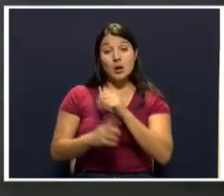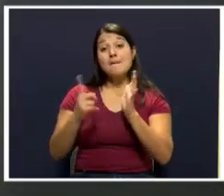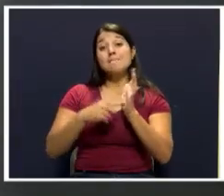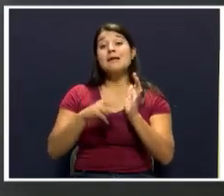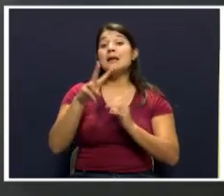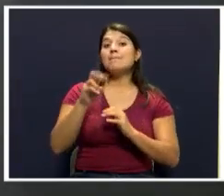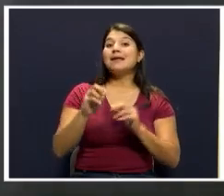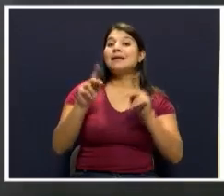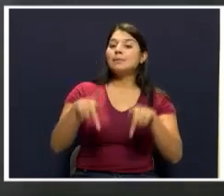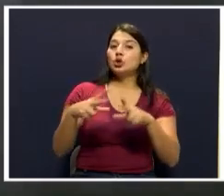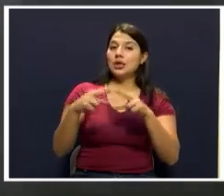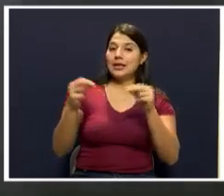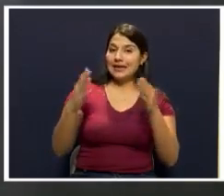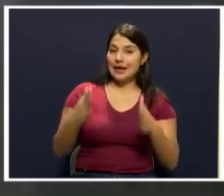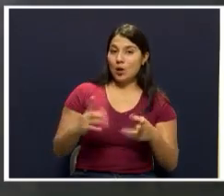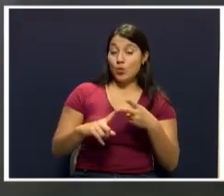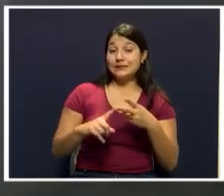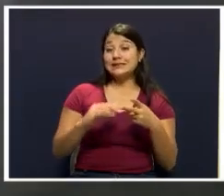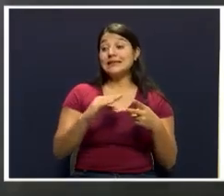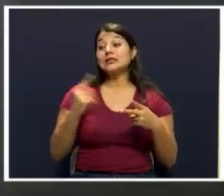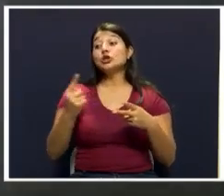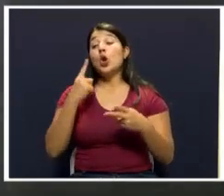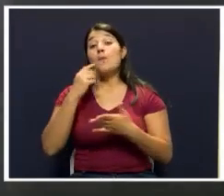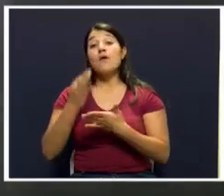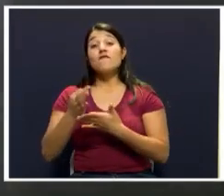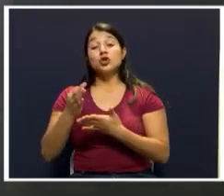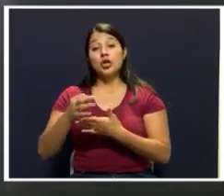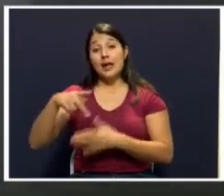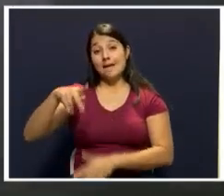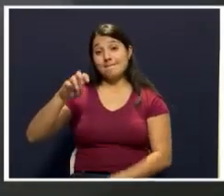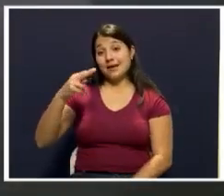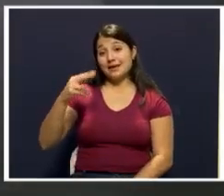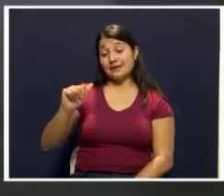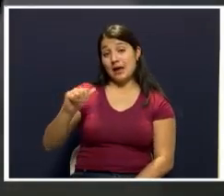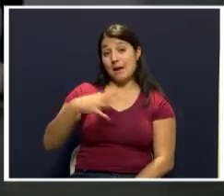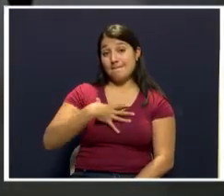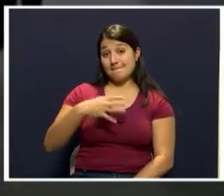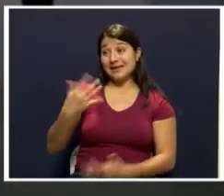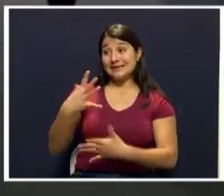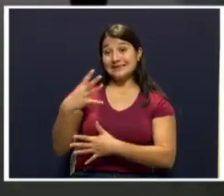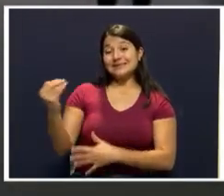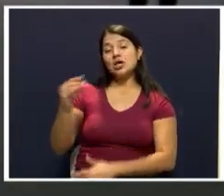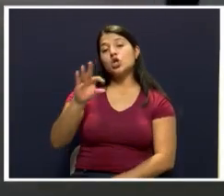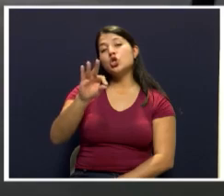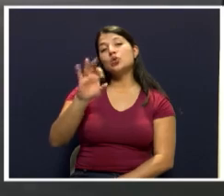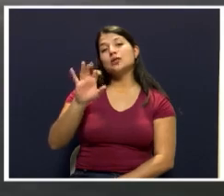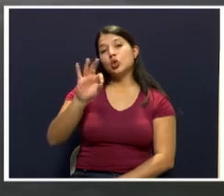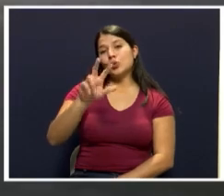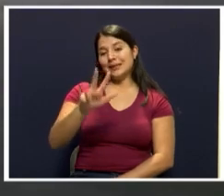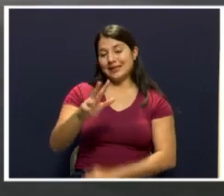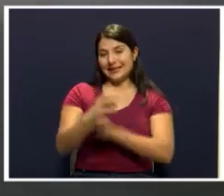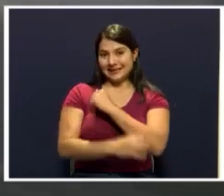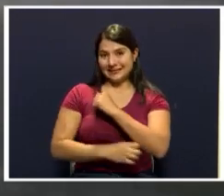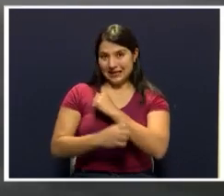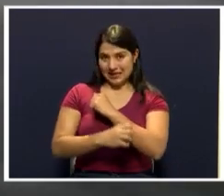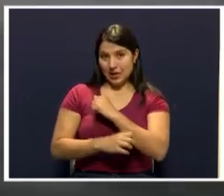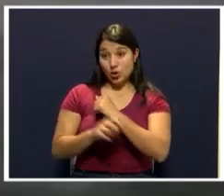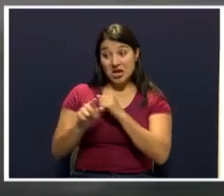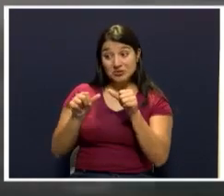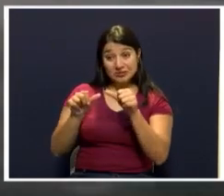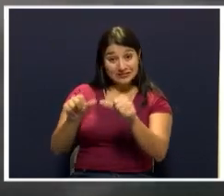sido personas nicaragüenses y solo por la frontera de Peñas Blancas salieron 993 extranjeros. Las medidas se van a mantener